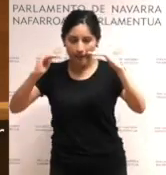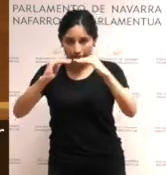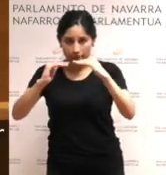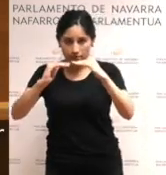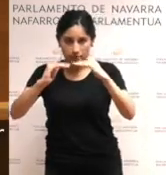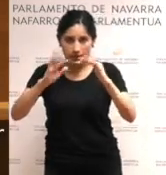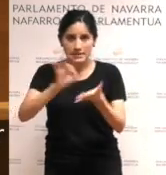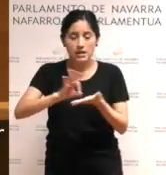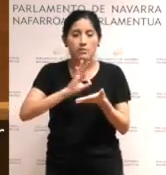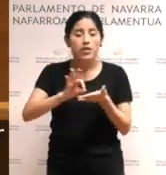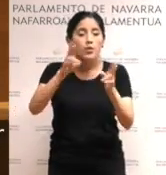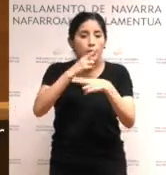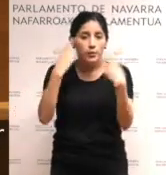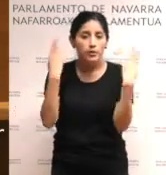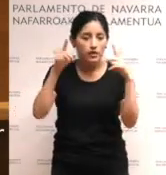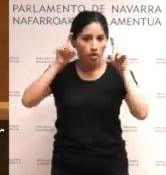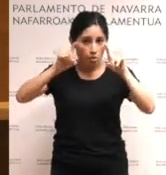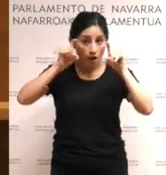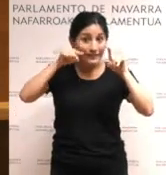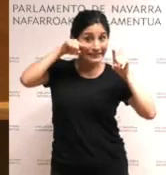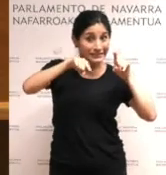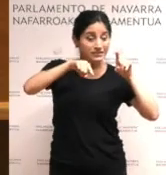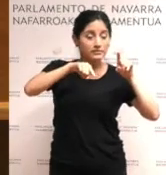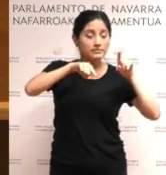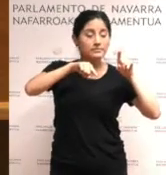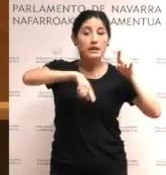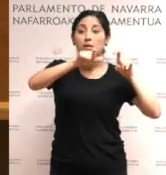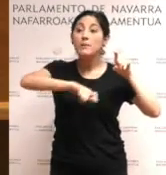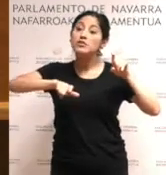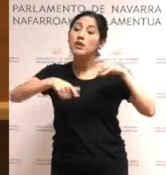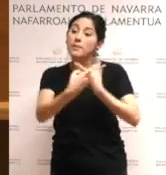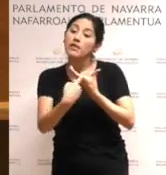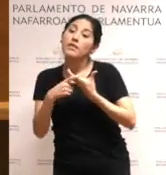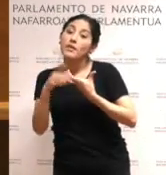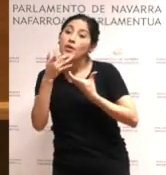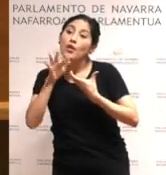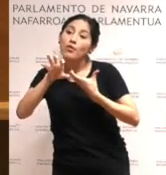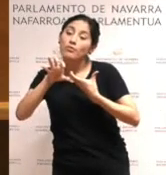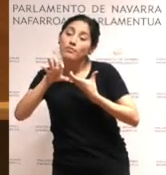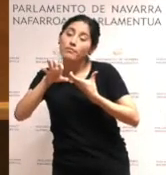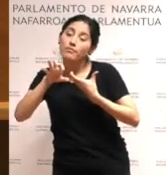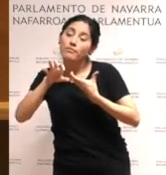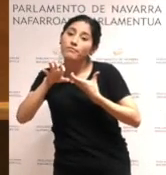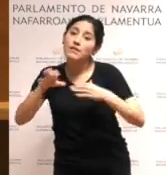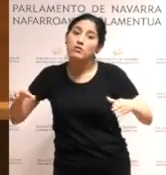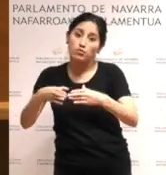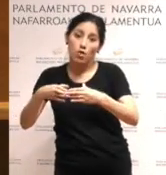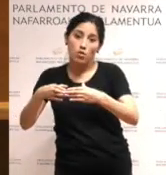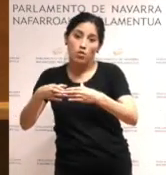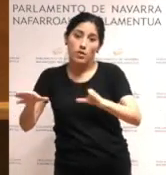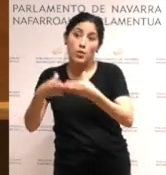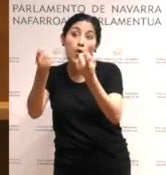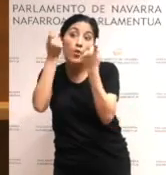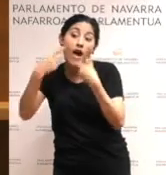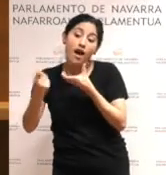de la educación. Y eso, señorías, requiere de la participación no solo de los componentes de la comunidad educativa, que por supuesto también, sino